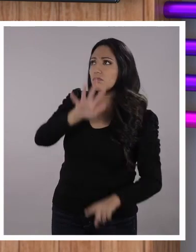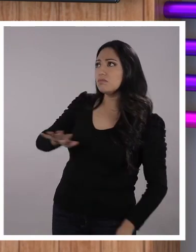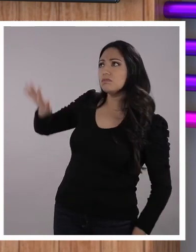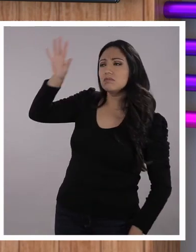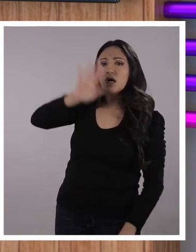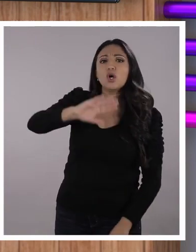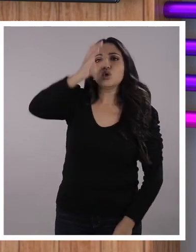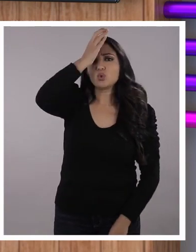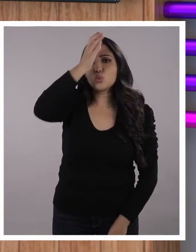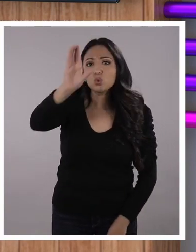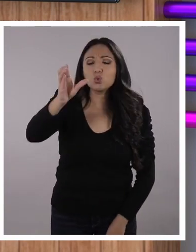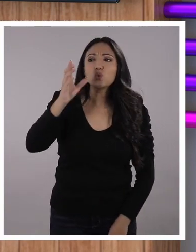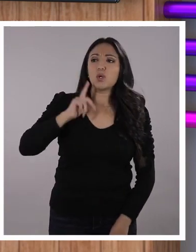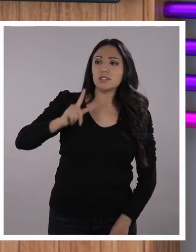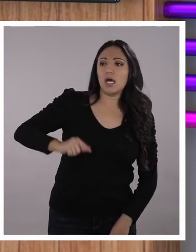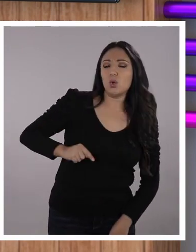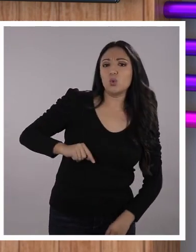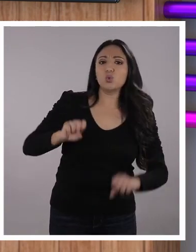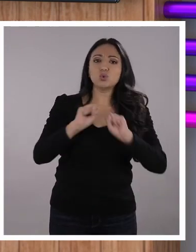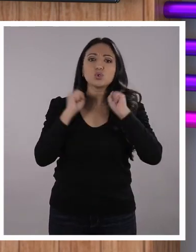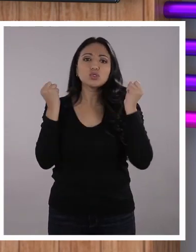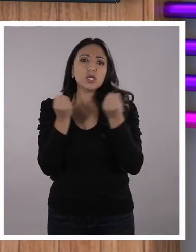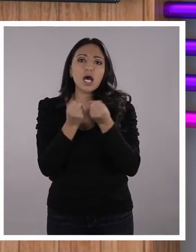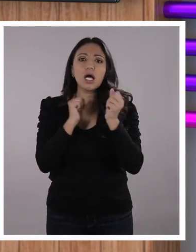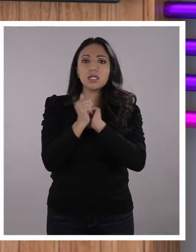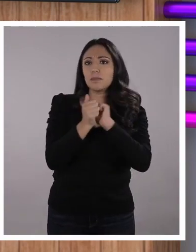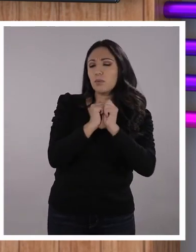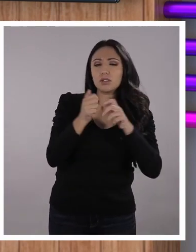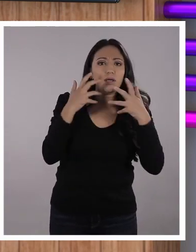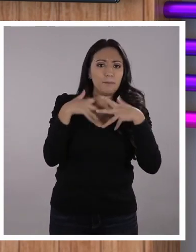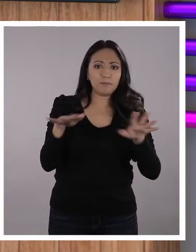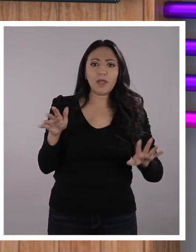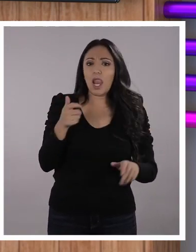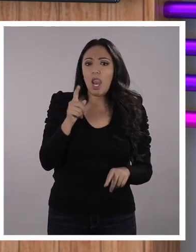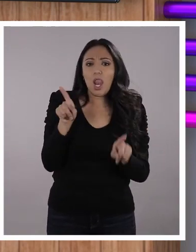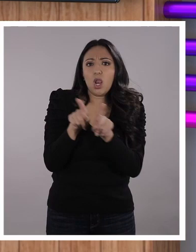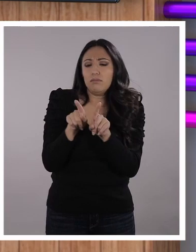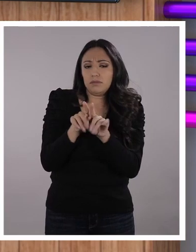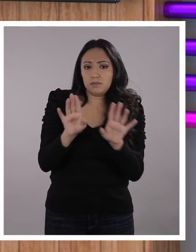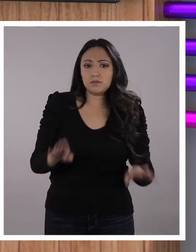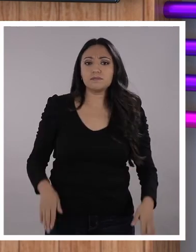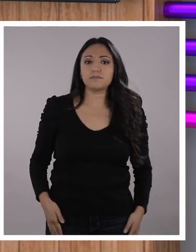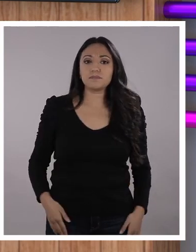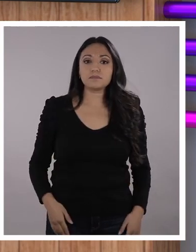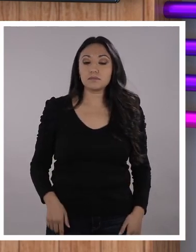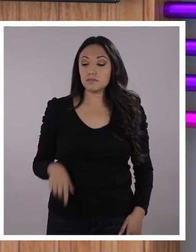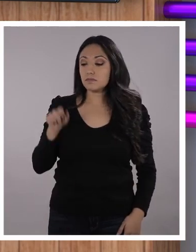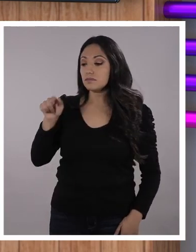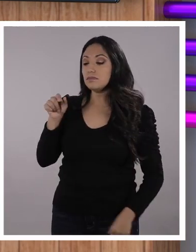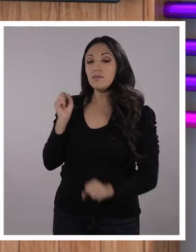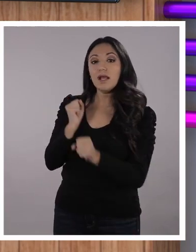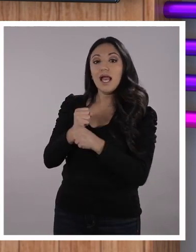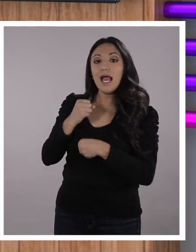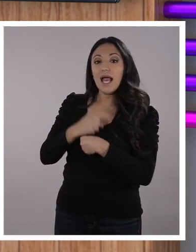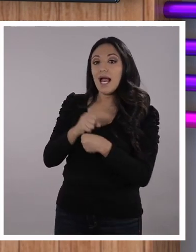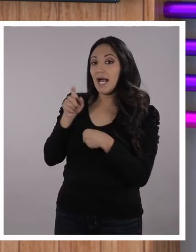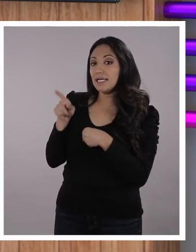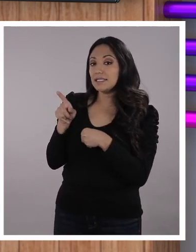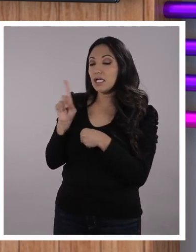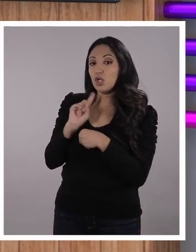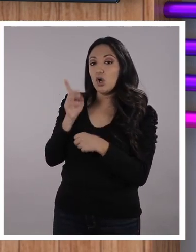Sociales. Totalmente iguales. Comienza a cambiar. Entonces... más que hacer